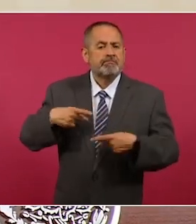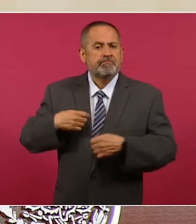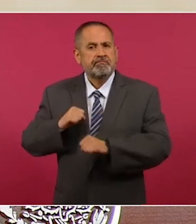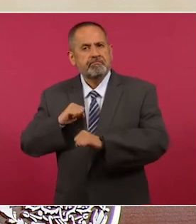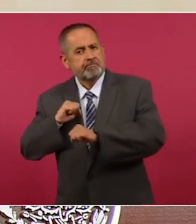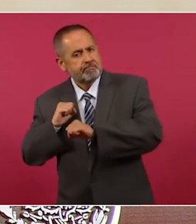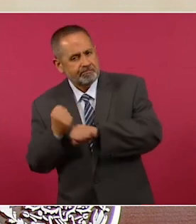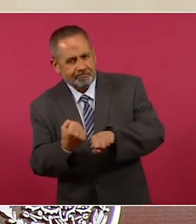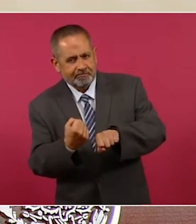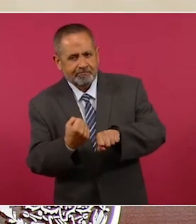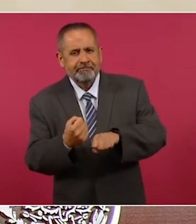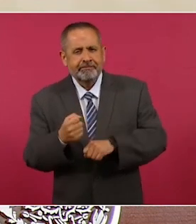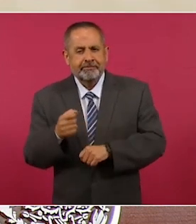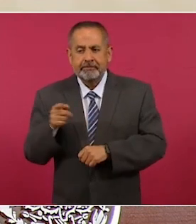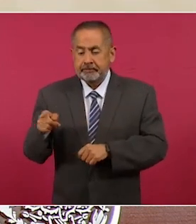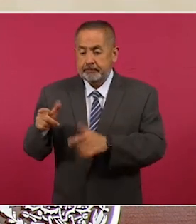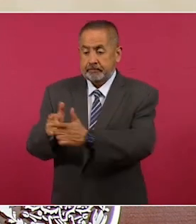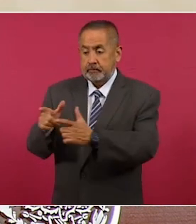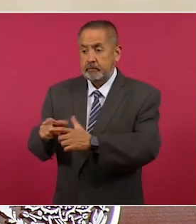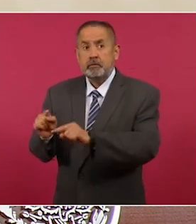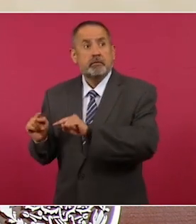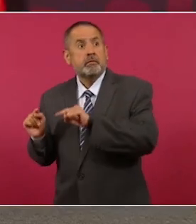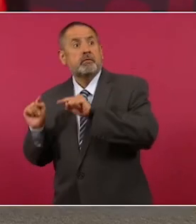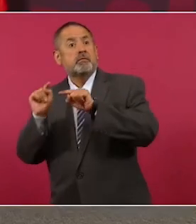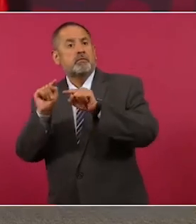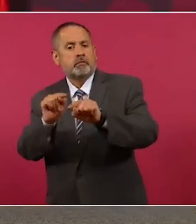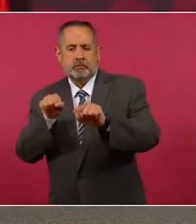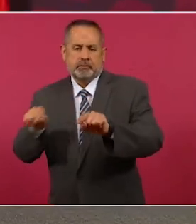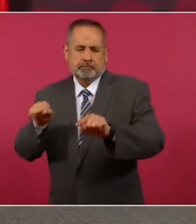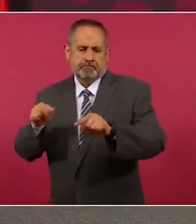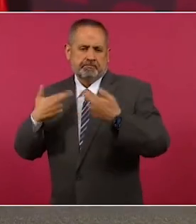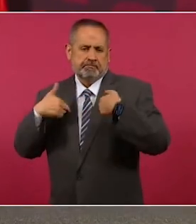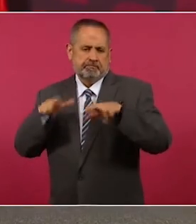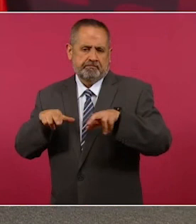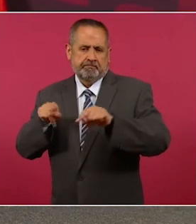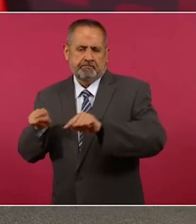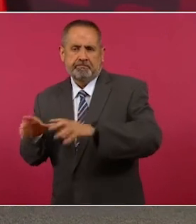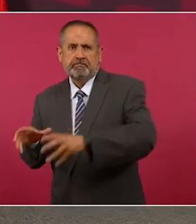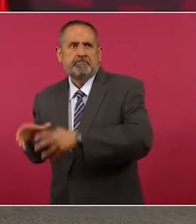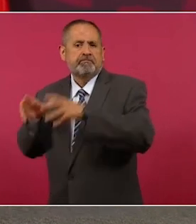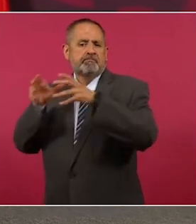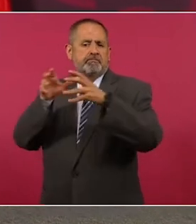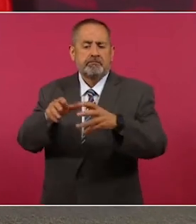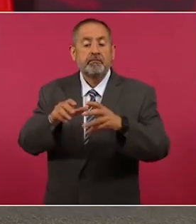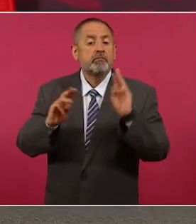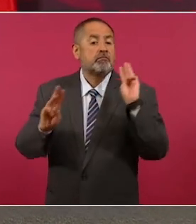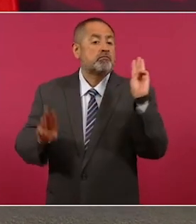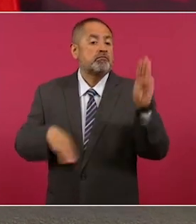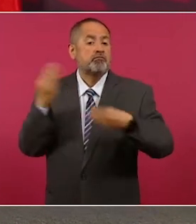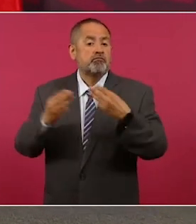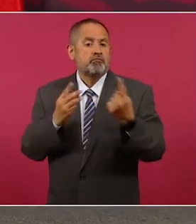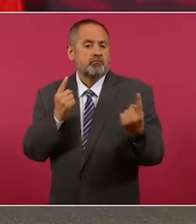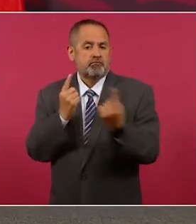que nos están representando en el clásico Mundial de